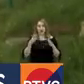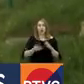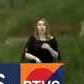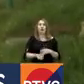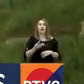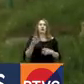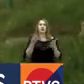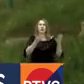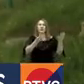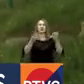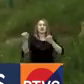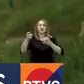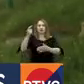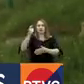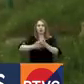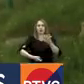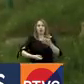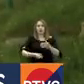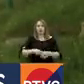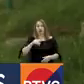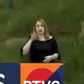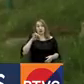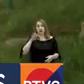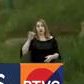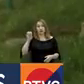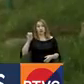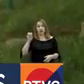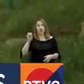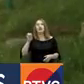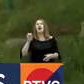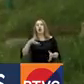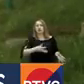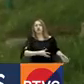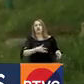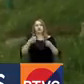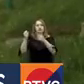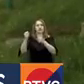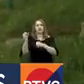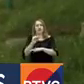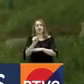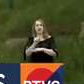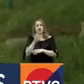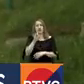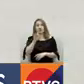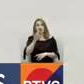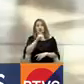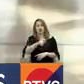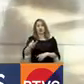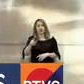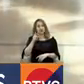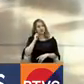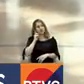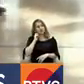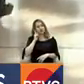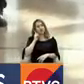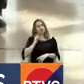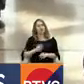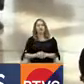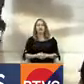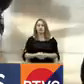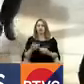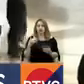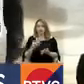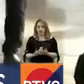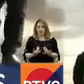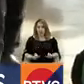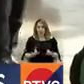comparendos en los cuales 99 fueron vehículos inmovilizados y 15 conductores fueron encontrados en estado de embriaguez hasta esta hora